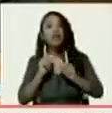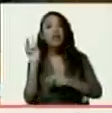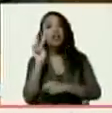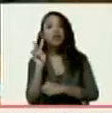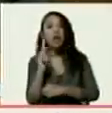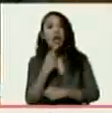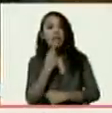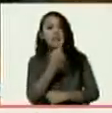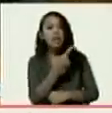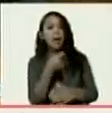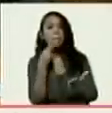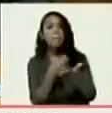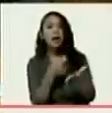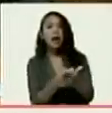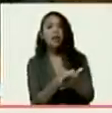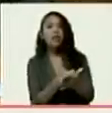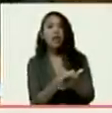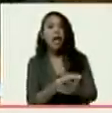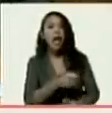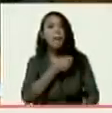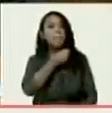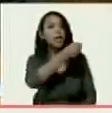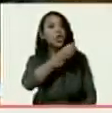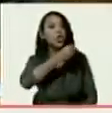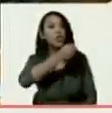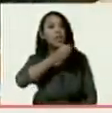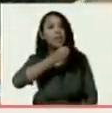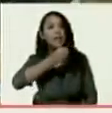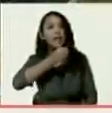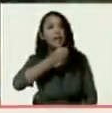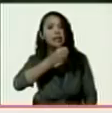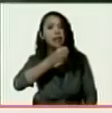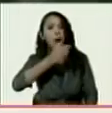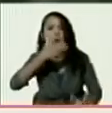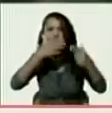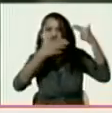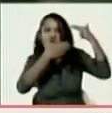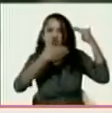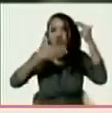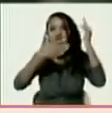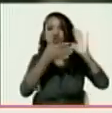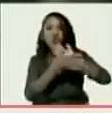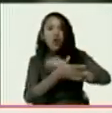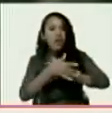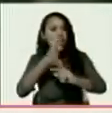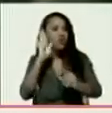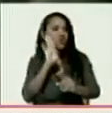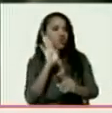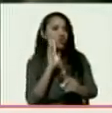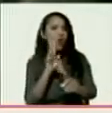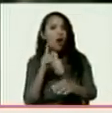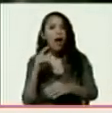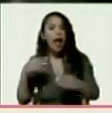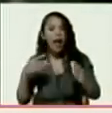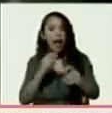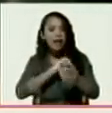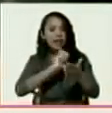diga que está pagándole a periodistas mercenarios, me imagino, ¿no? Es para escribir contra su